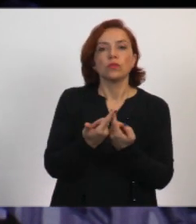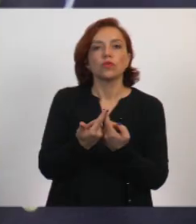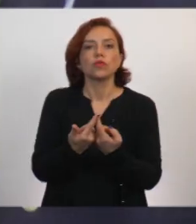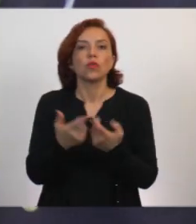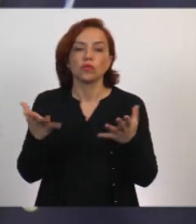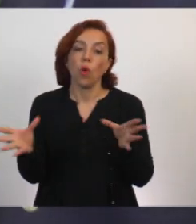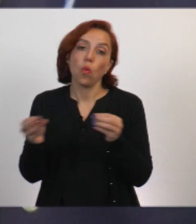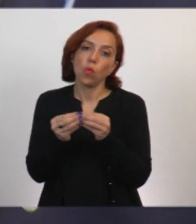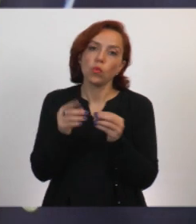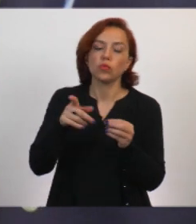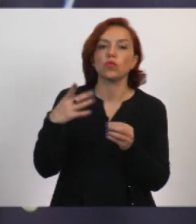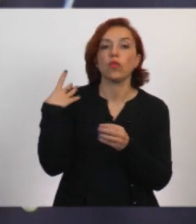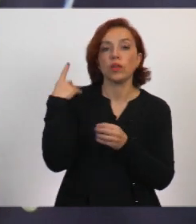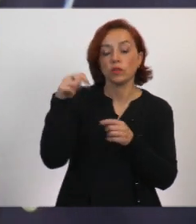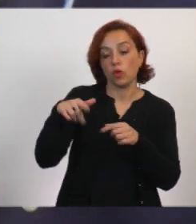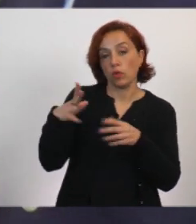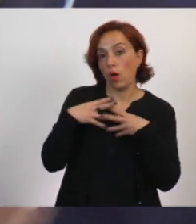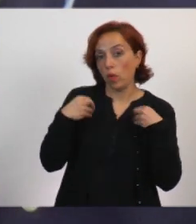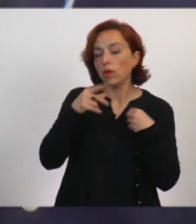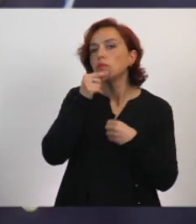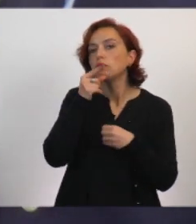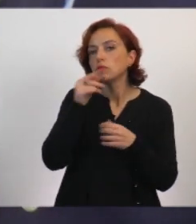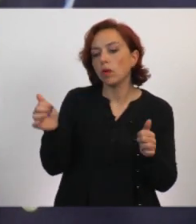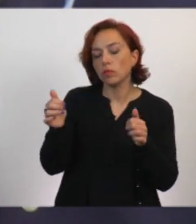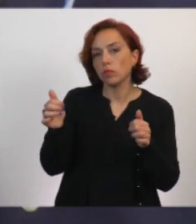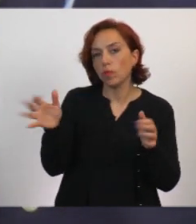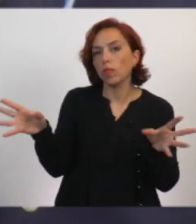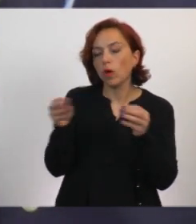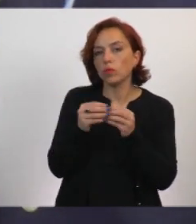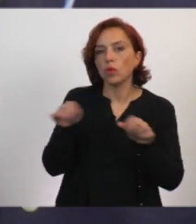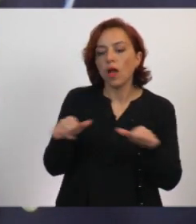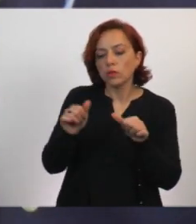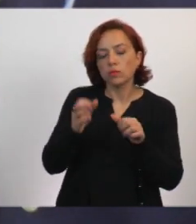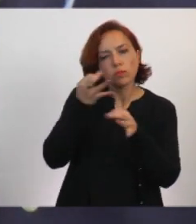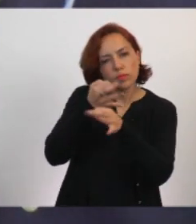policía. Nosotros estamos conjuntamente con la dirección de la escuela